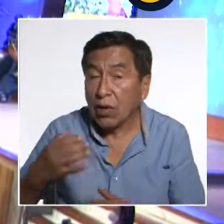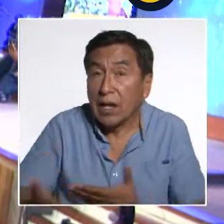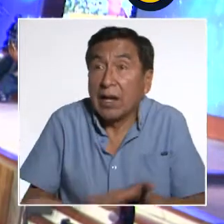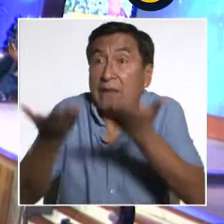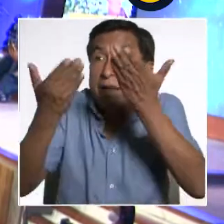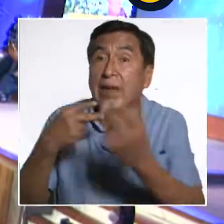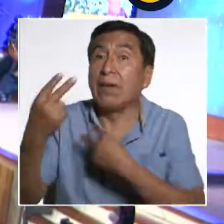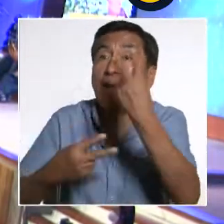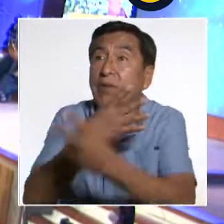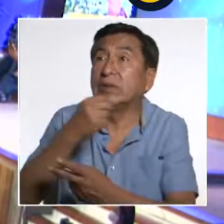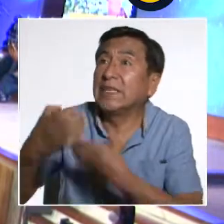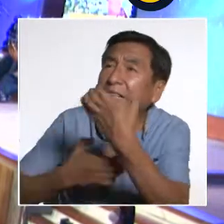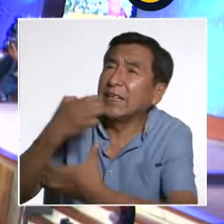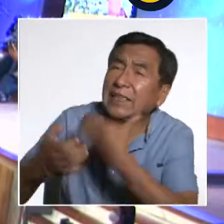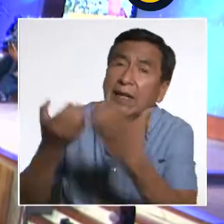voz y gritaba,